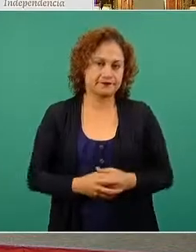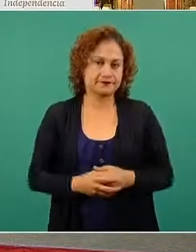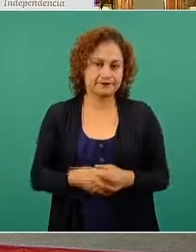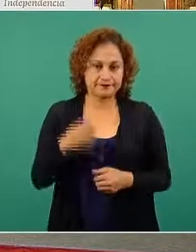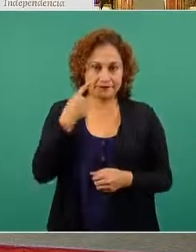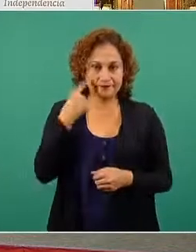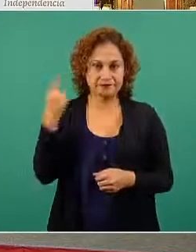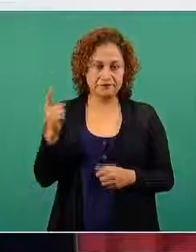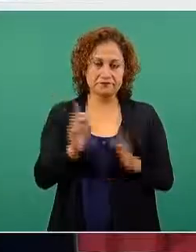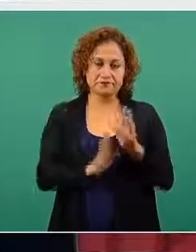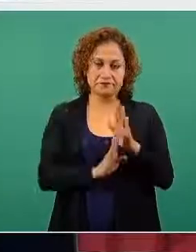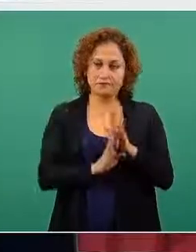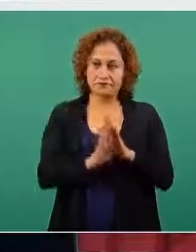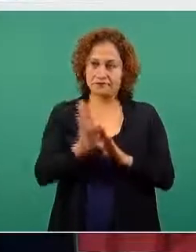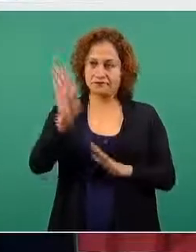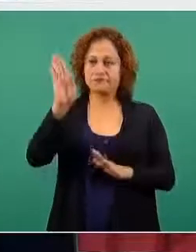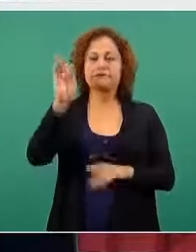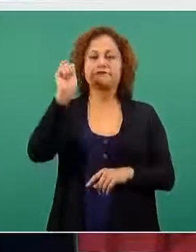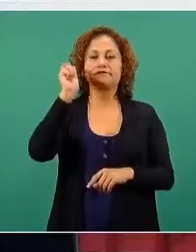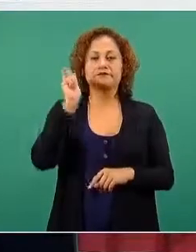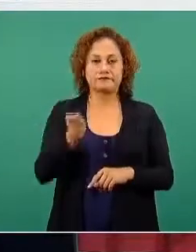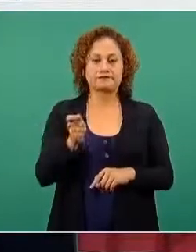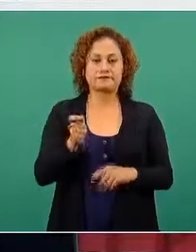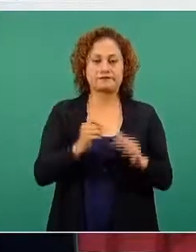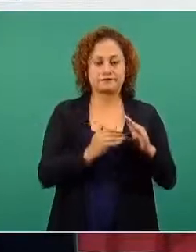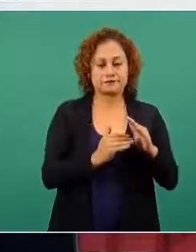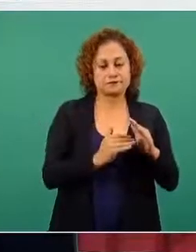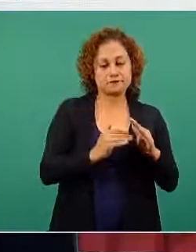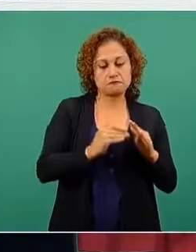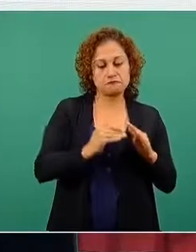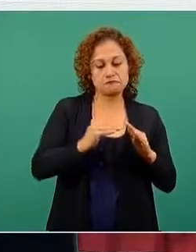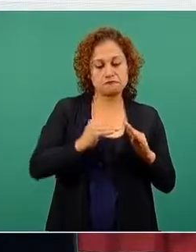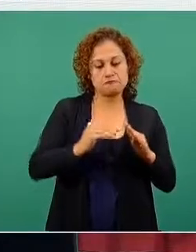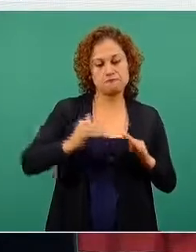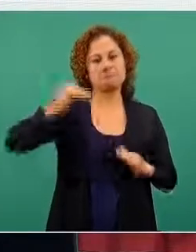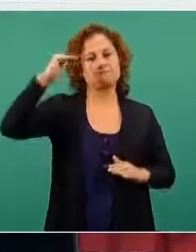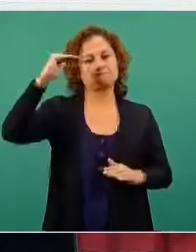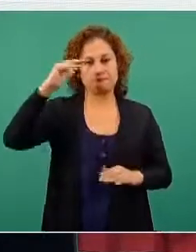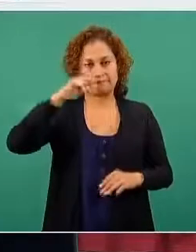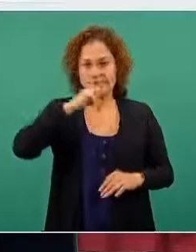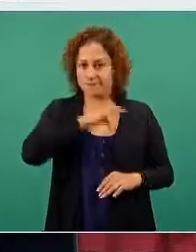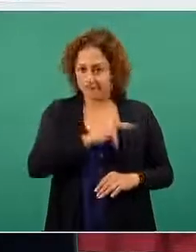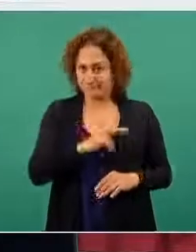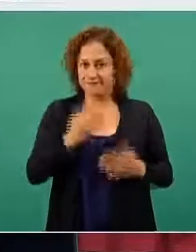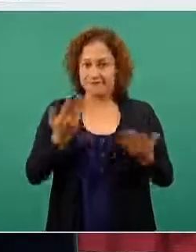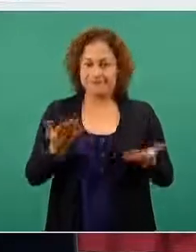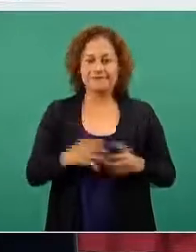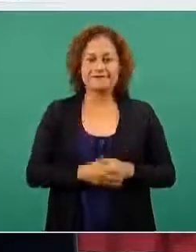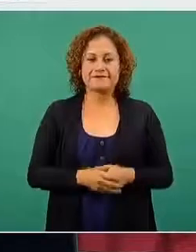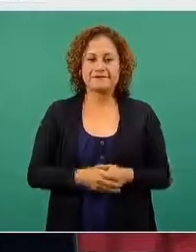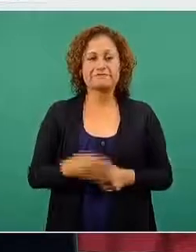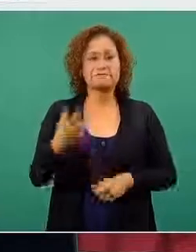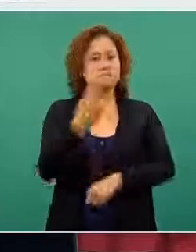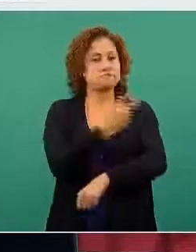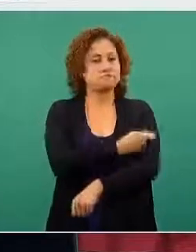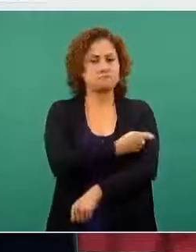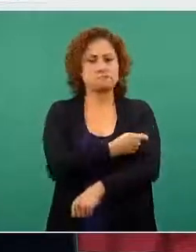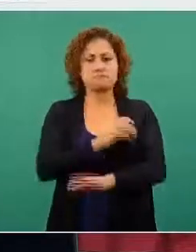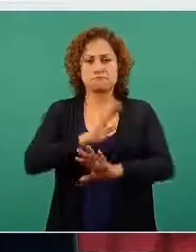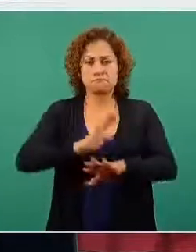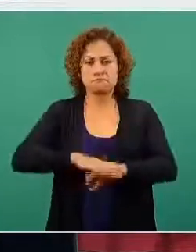aquí. Esta era la velocidad a la que ocurría y ahora está en esta y ahora está en esta. Cada vez vacunamos más